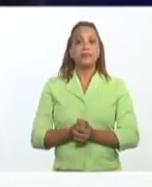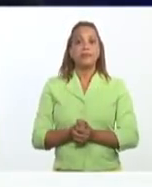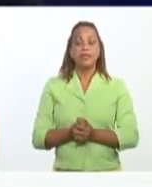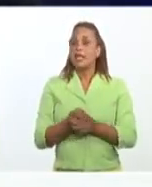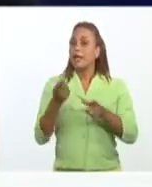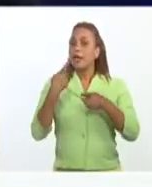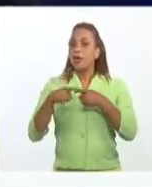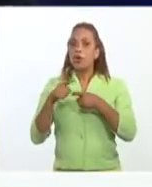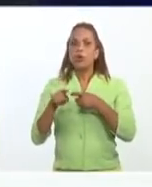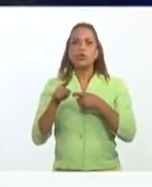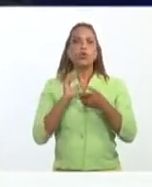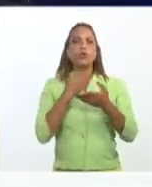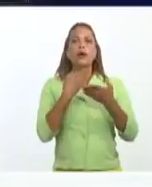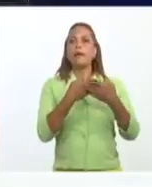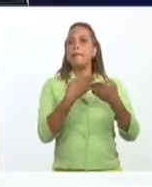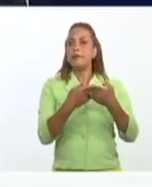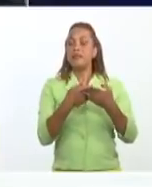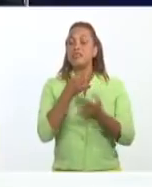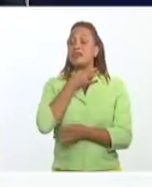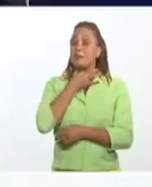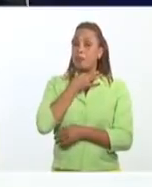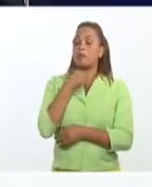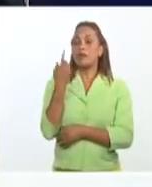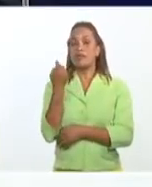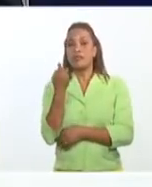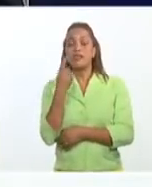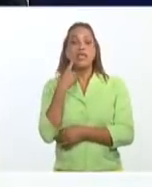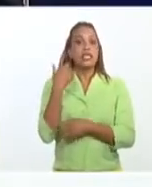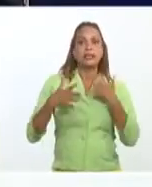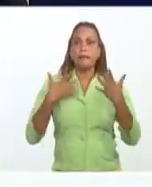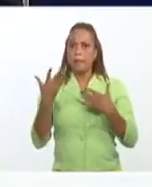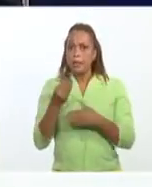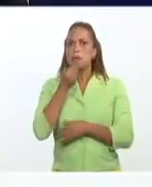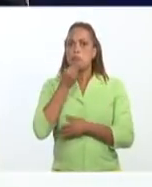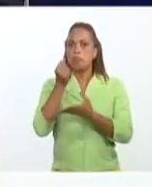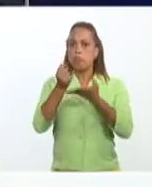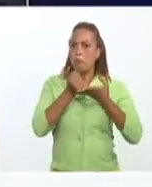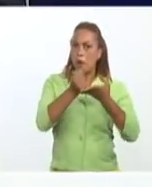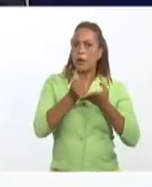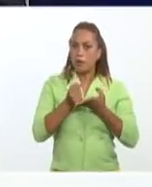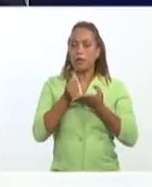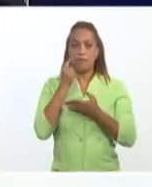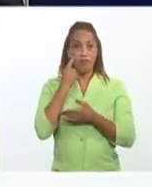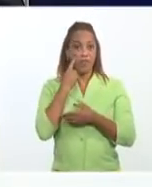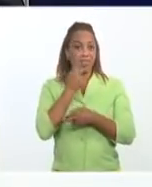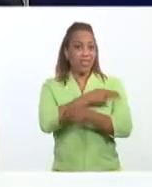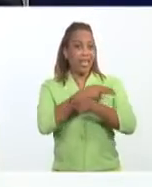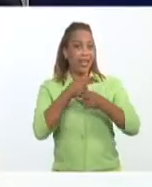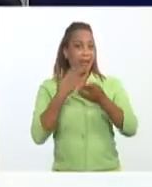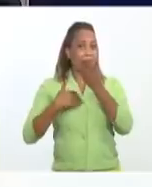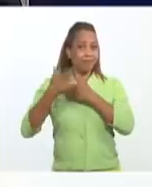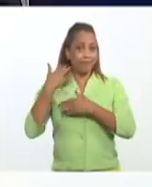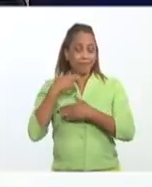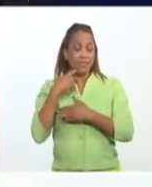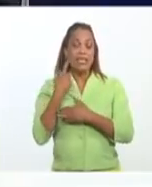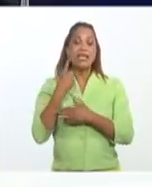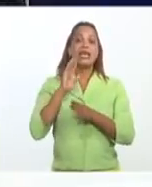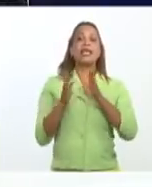más desposeídos, cuyo desespero puede generar, como hemos visto en la historia reciente de ese país, más inestabilidad